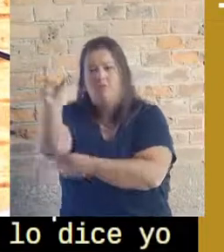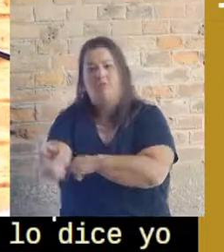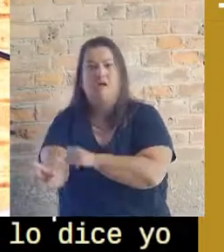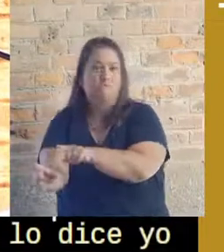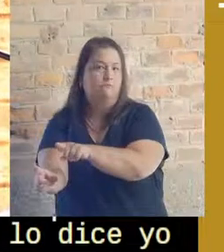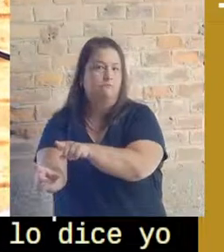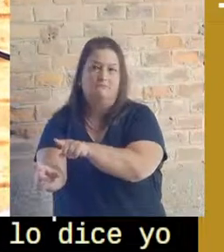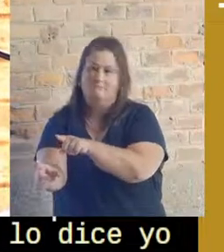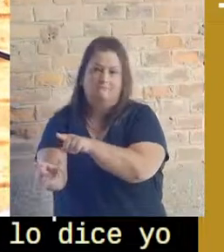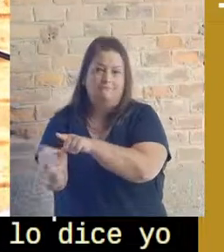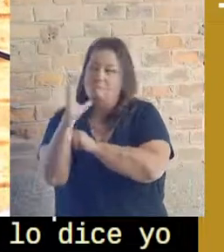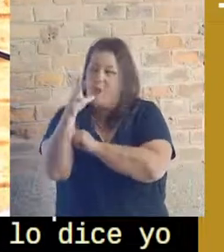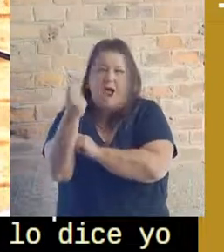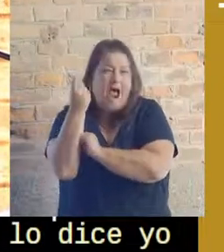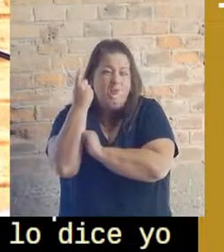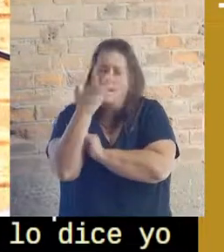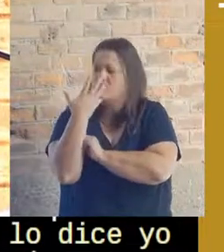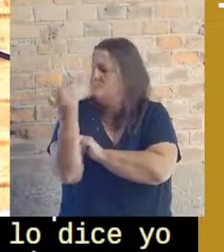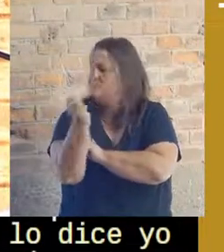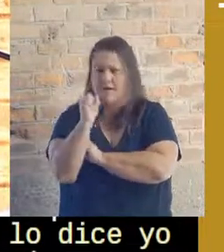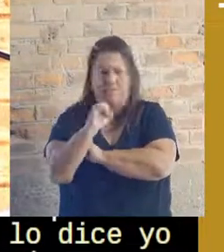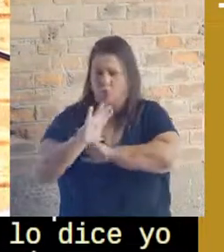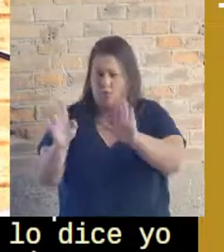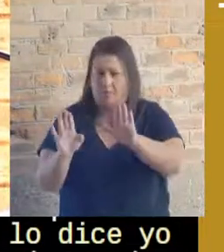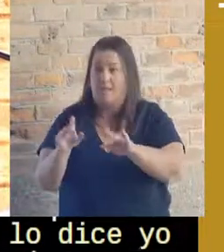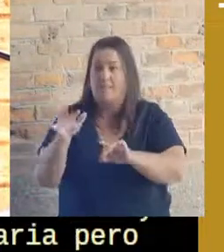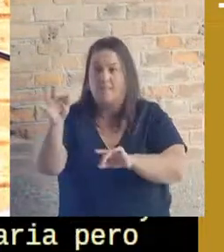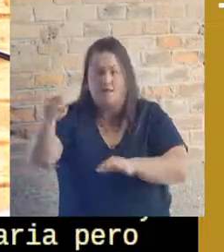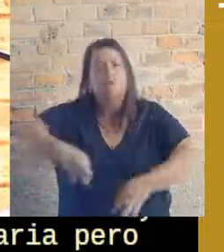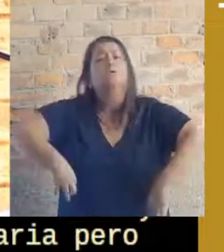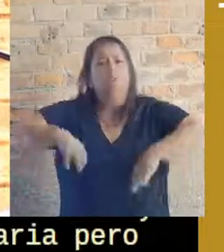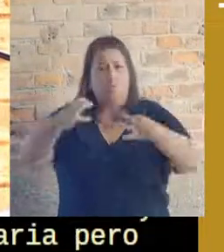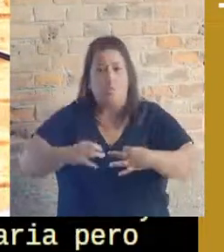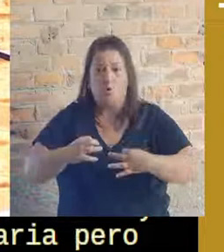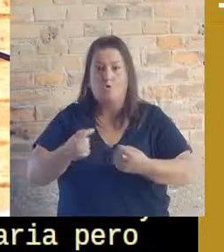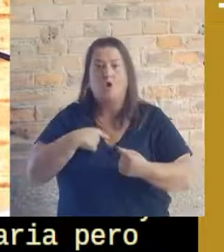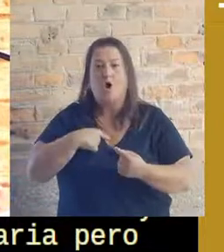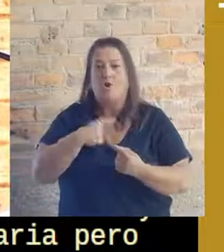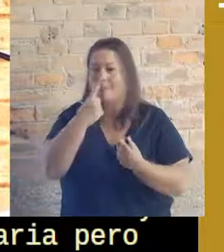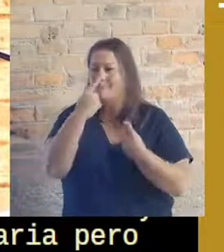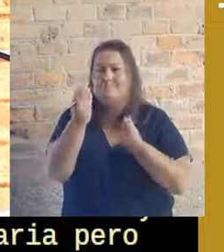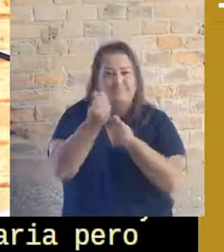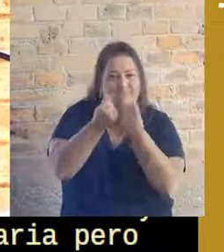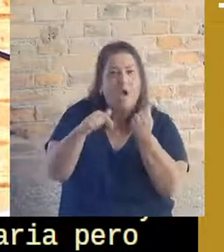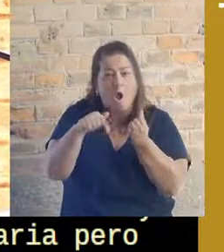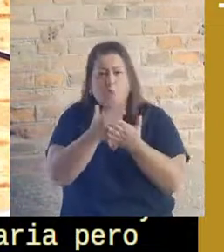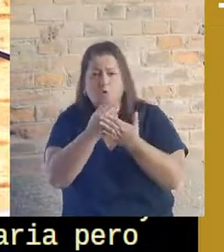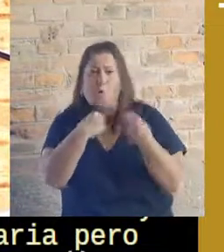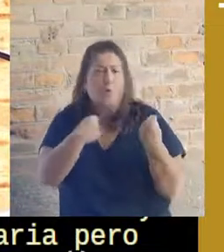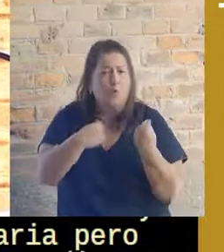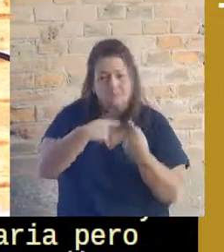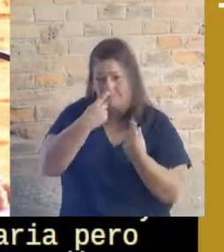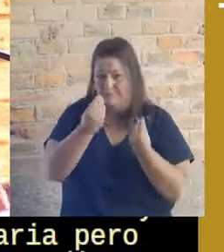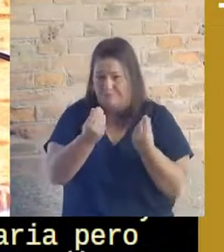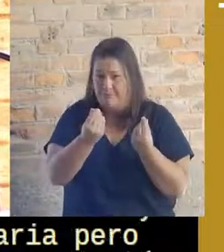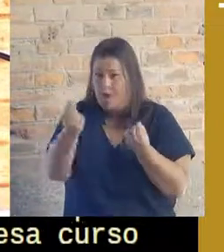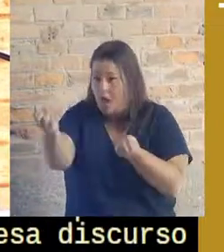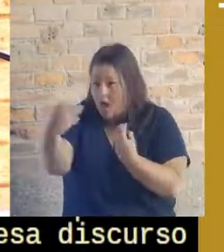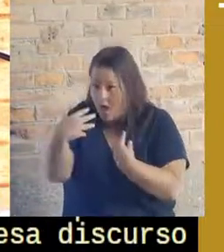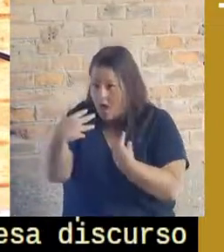porque una alumna extraordinaria Pero además reafirma la impresión que yo tenía de que es un curso